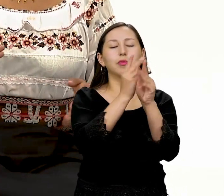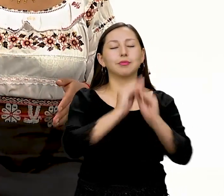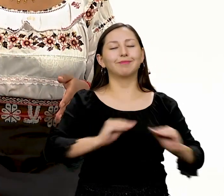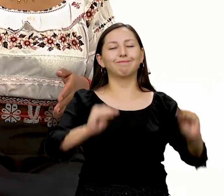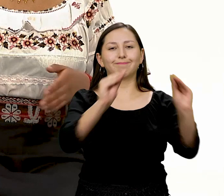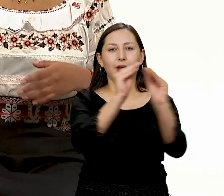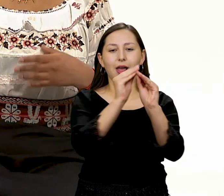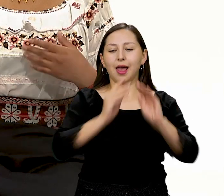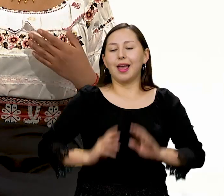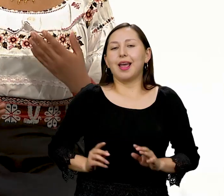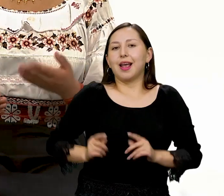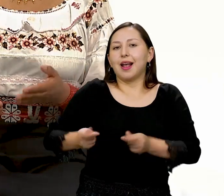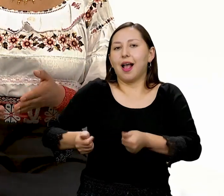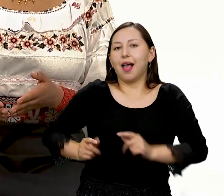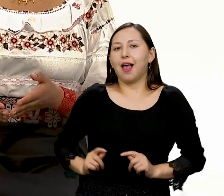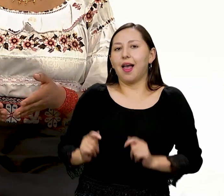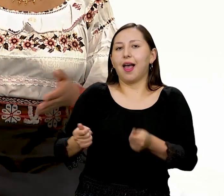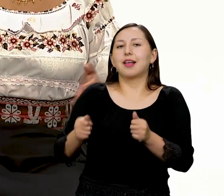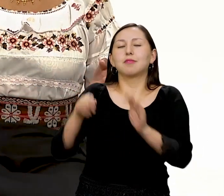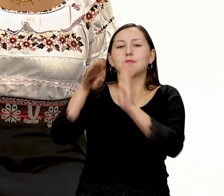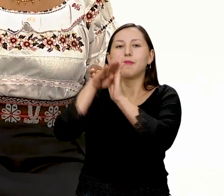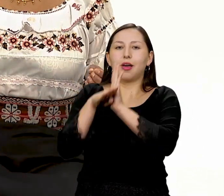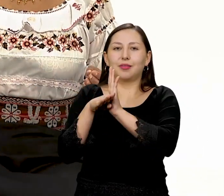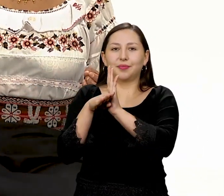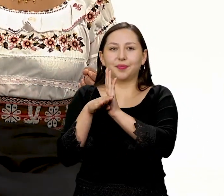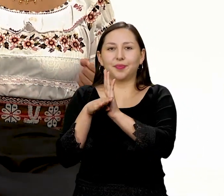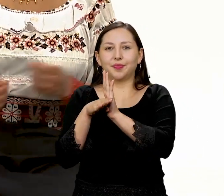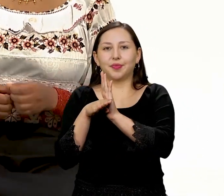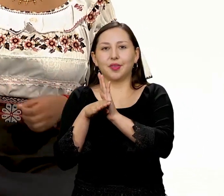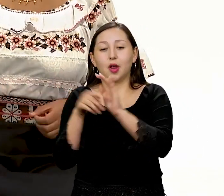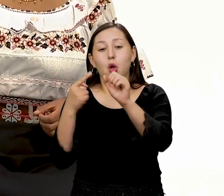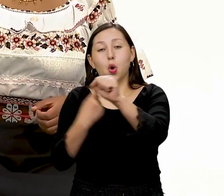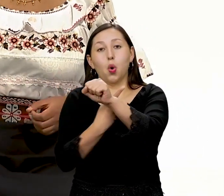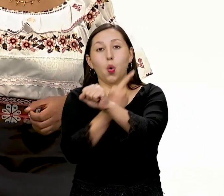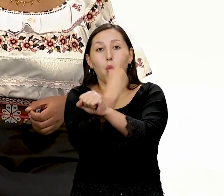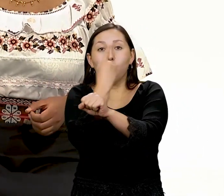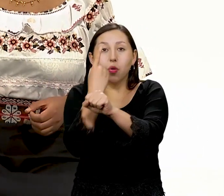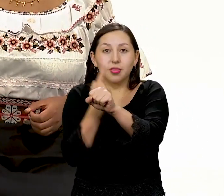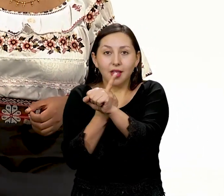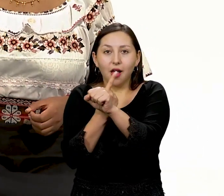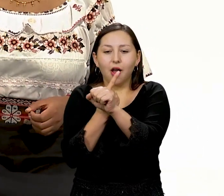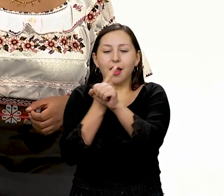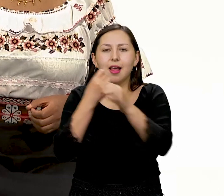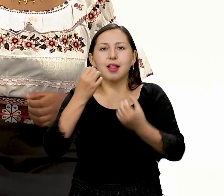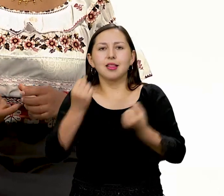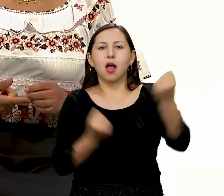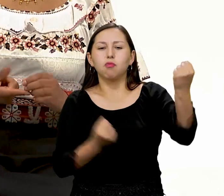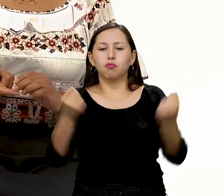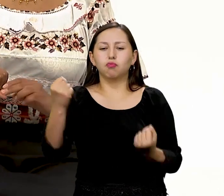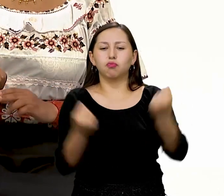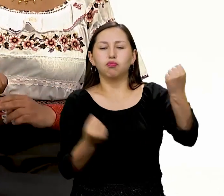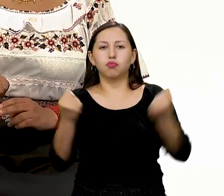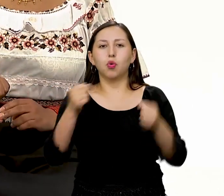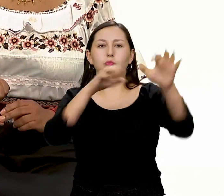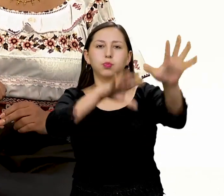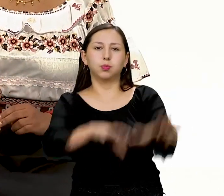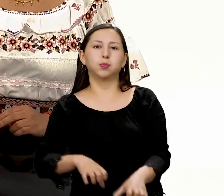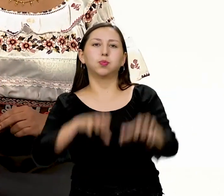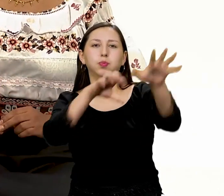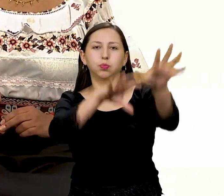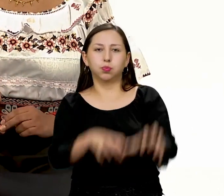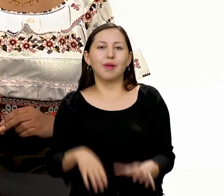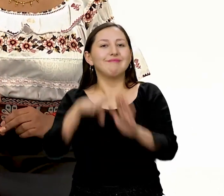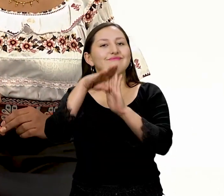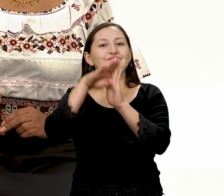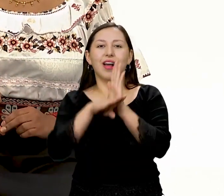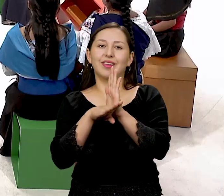tenga menos gastos en costos de producción, porque ya no aumentaría una hora más en el tractor, Ian aumentaría 2 personas